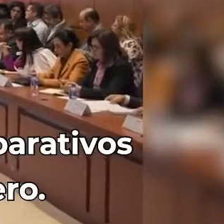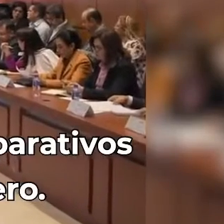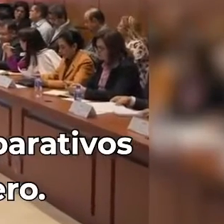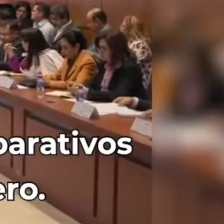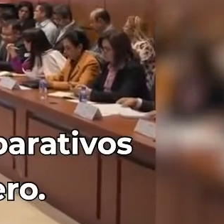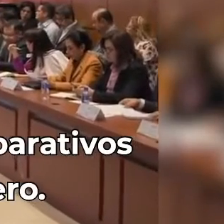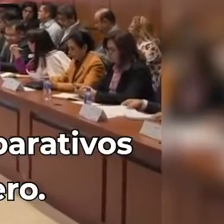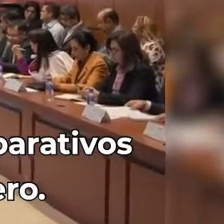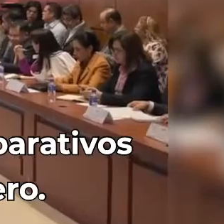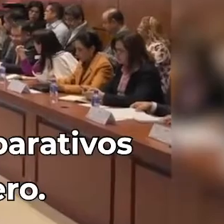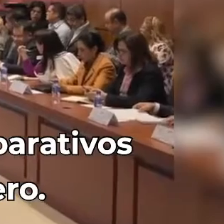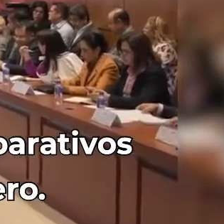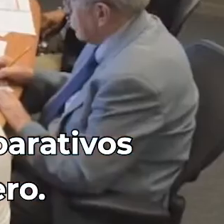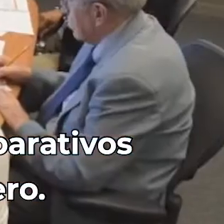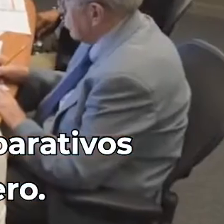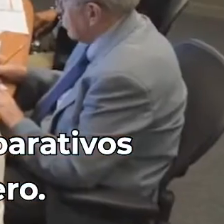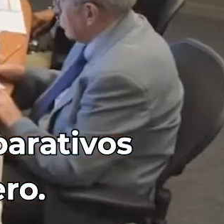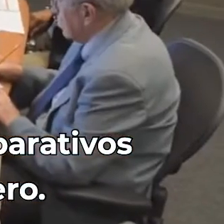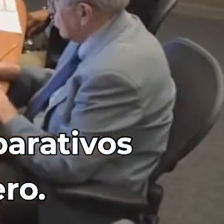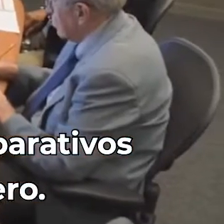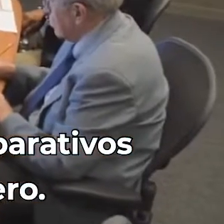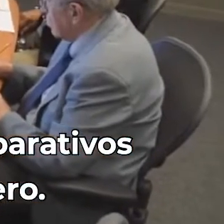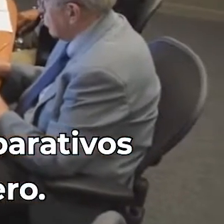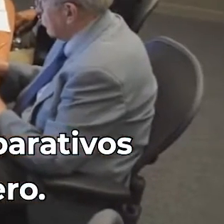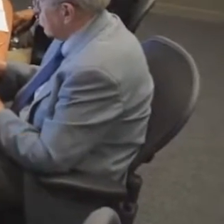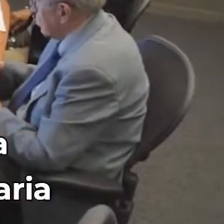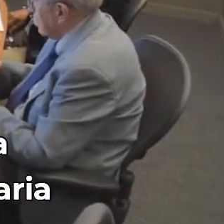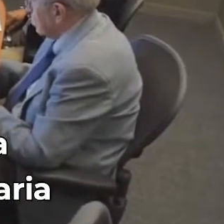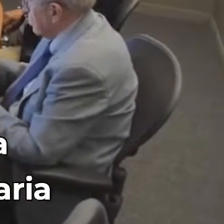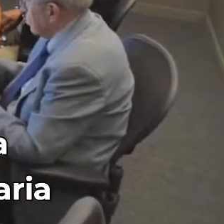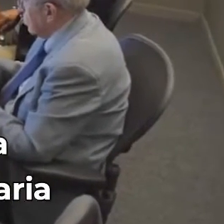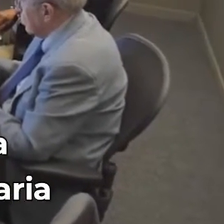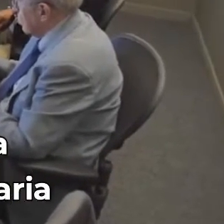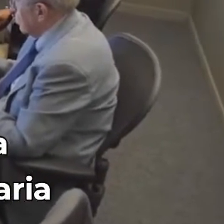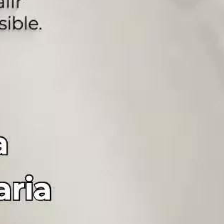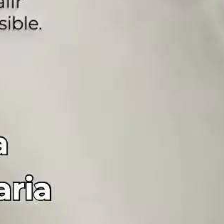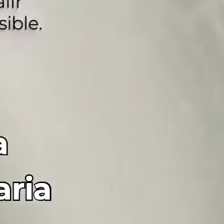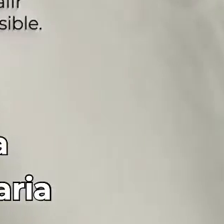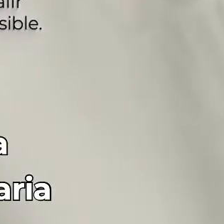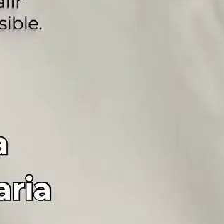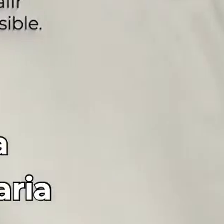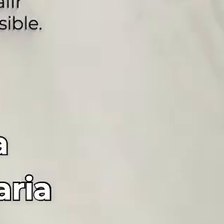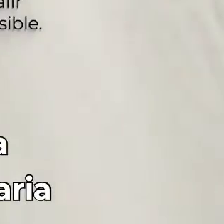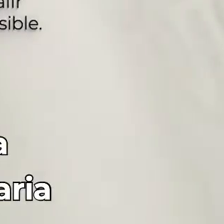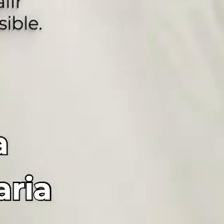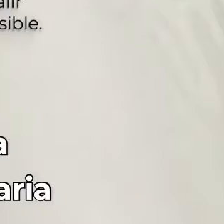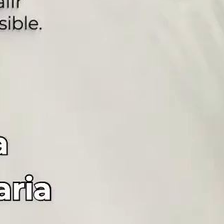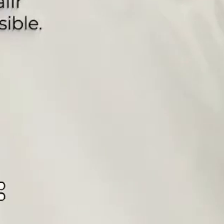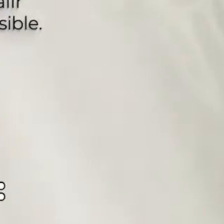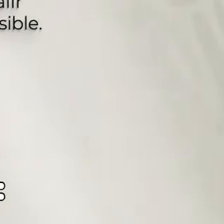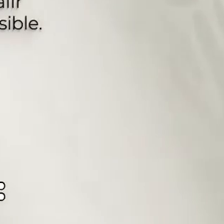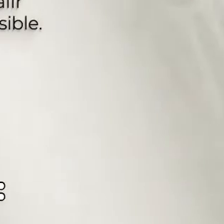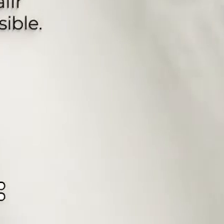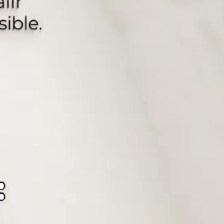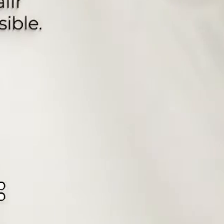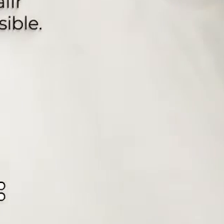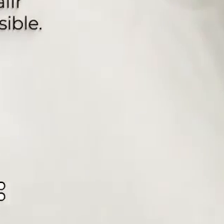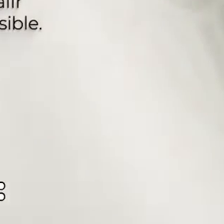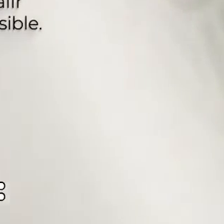llama Atención Primaria de la Salud. Este modelo se estableció como propuesta hace 40 años y a lo largo de 40